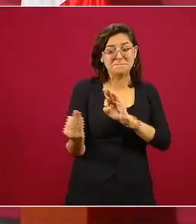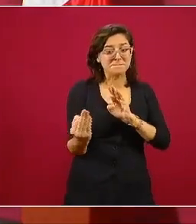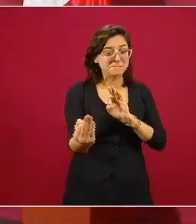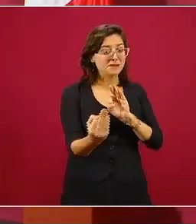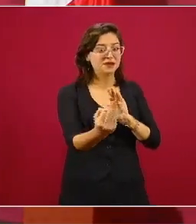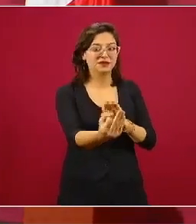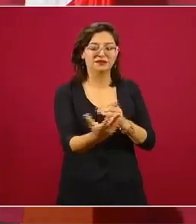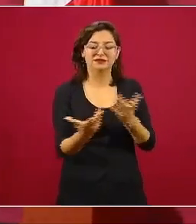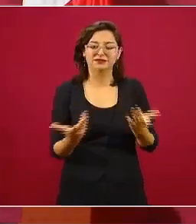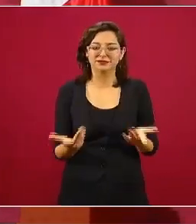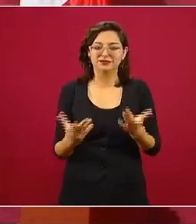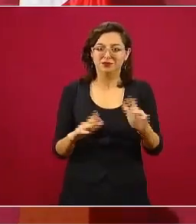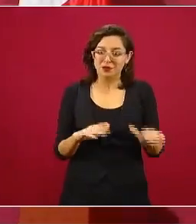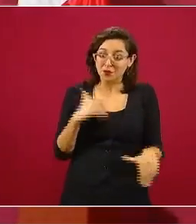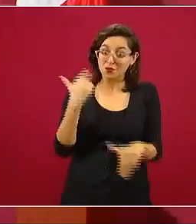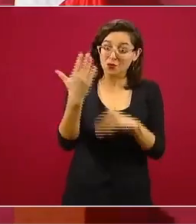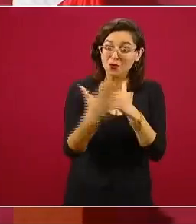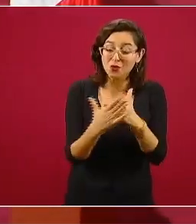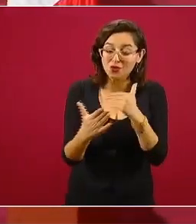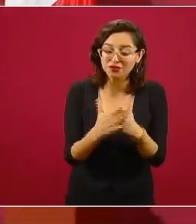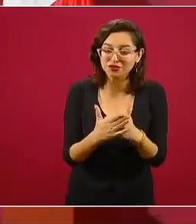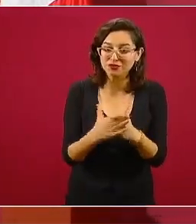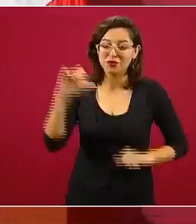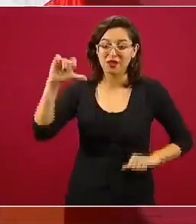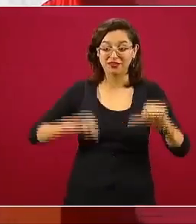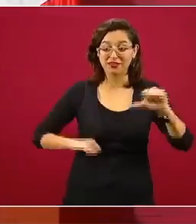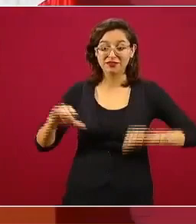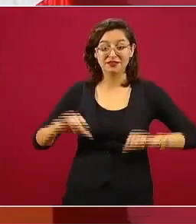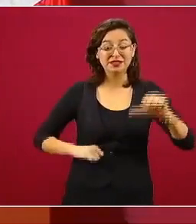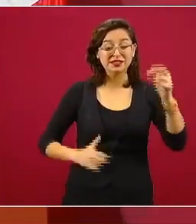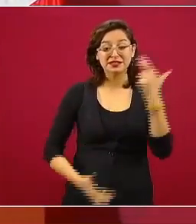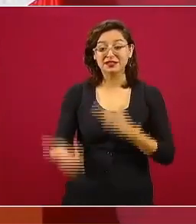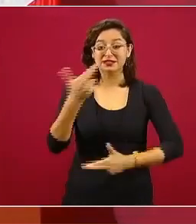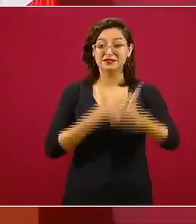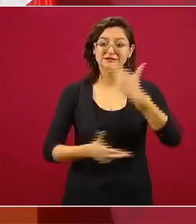tenemos también que cuidar que al regreso